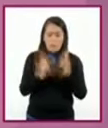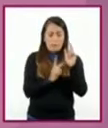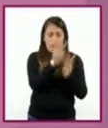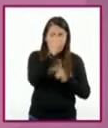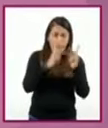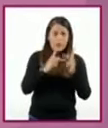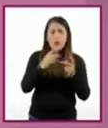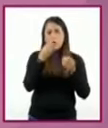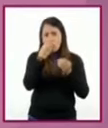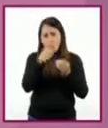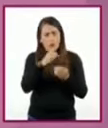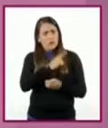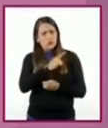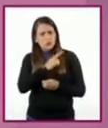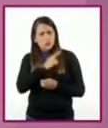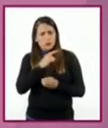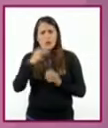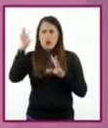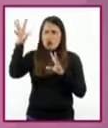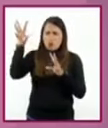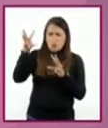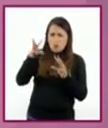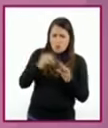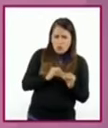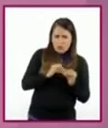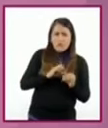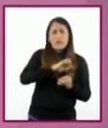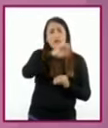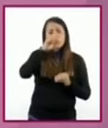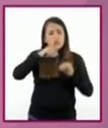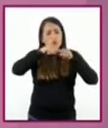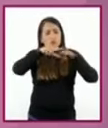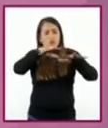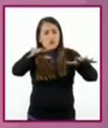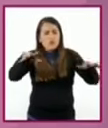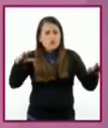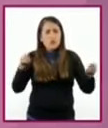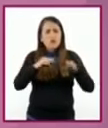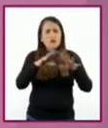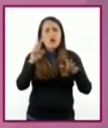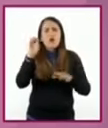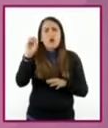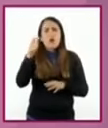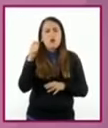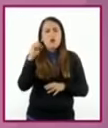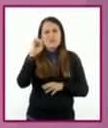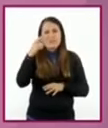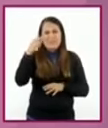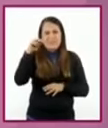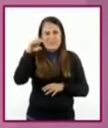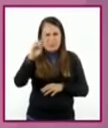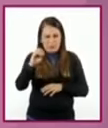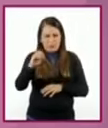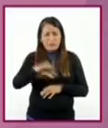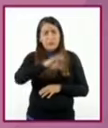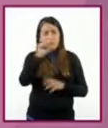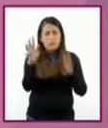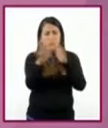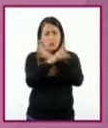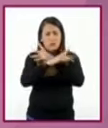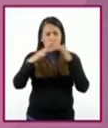su propio alimento, producen y liberan oxígeno a la atmósfera. Ya en la atmósfera, representa alrededor